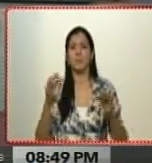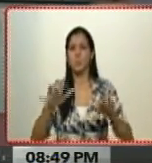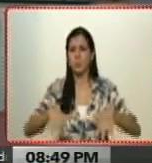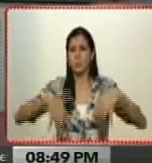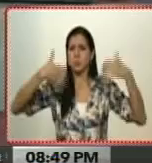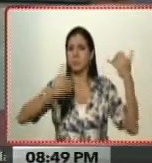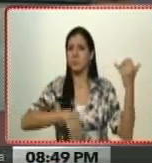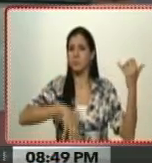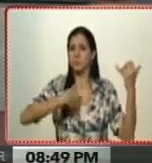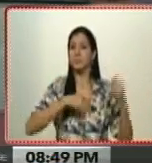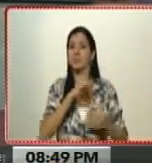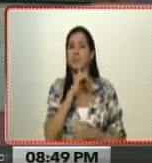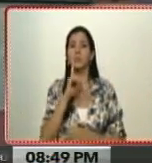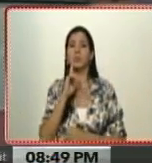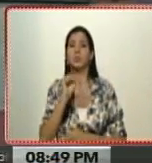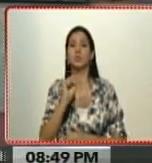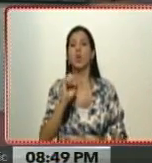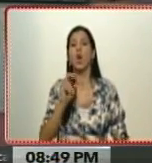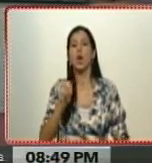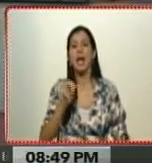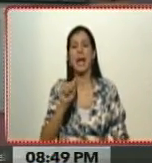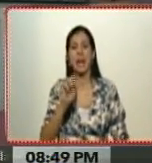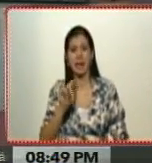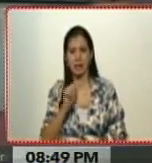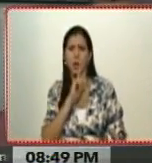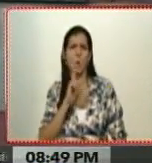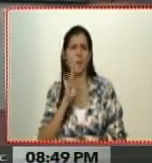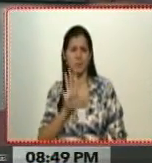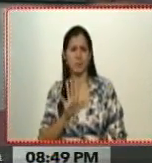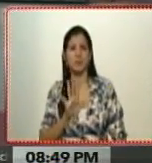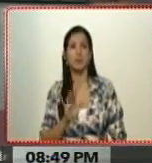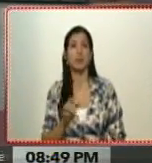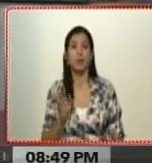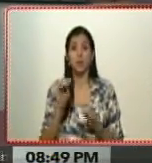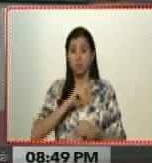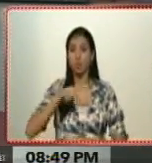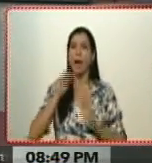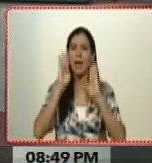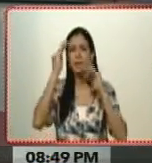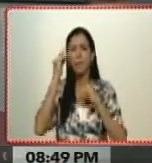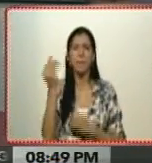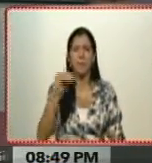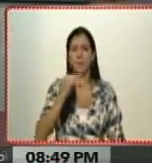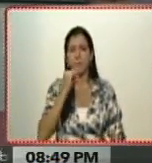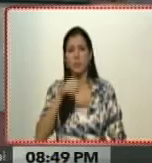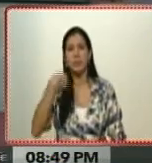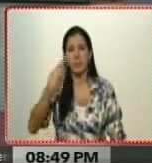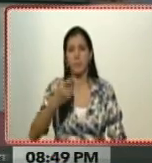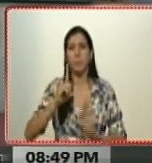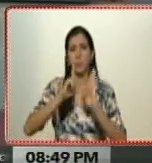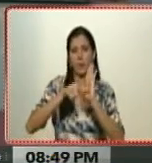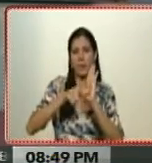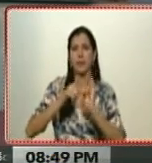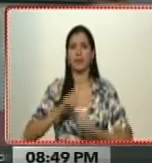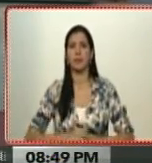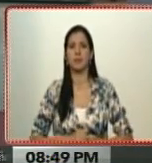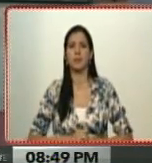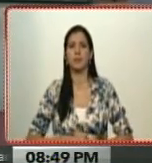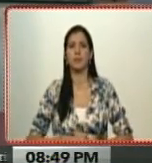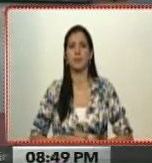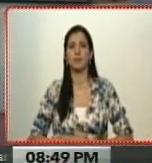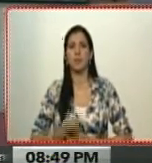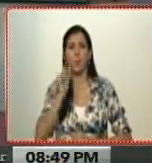denominado Son Ara. Nosotros estaremos muy atentos para seguirle llevando los detalles de este concierto que se realiza a esta hora, María. Amaranta Pérez y